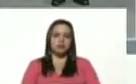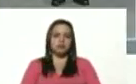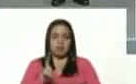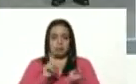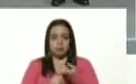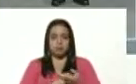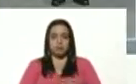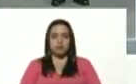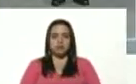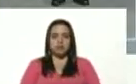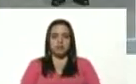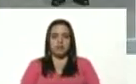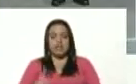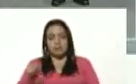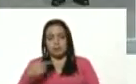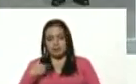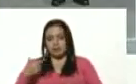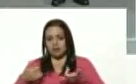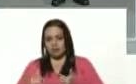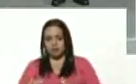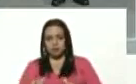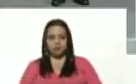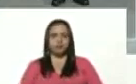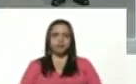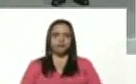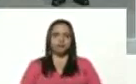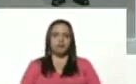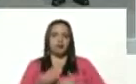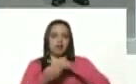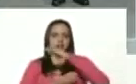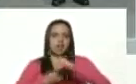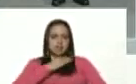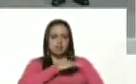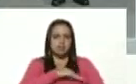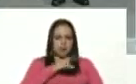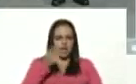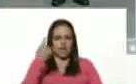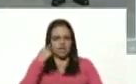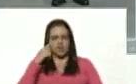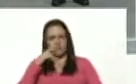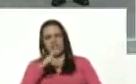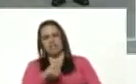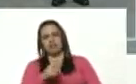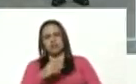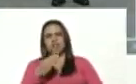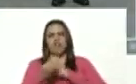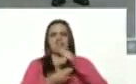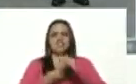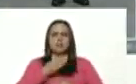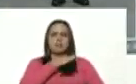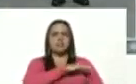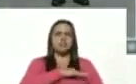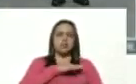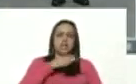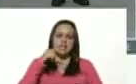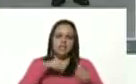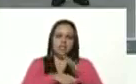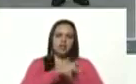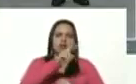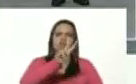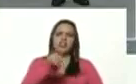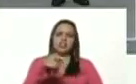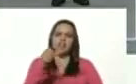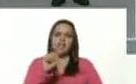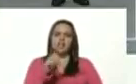Silita y Nico. Como la base de misiones ayer, ustedes la vieron, una base de misiones en Las Torres, en La Vega. Le pusieron el